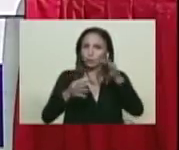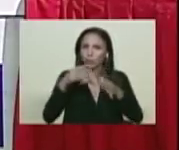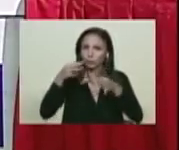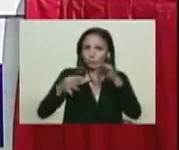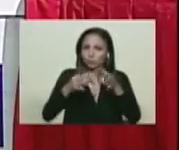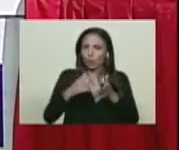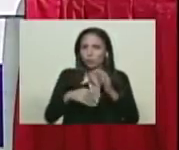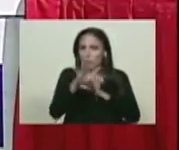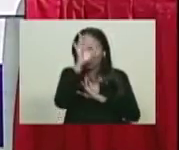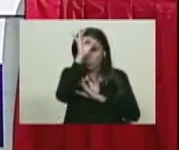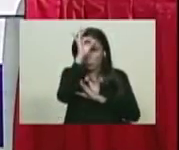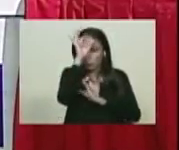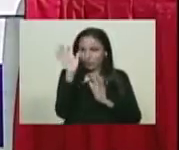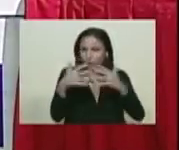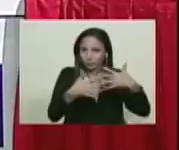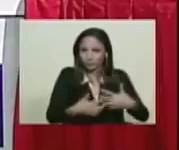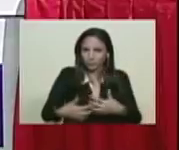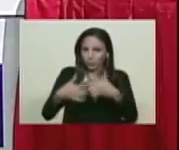esto.